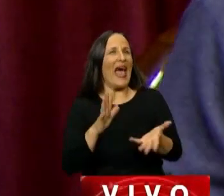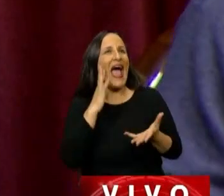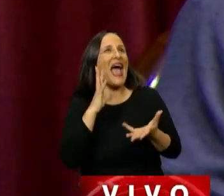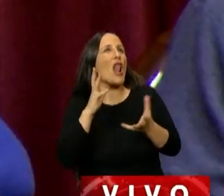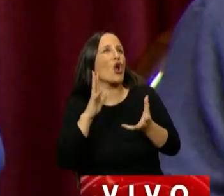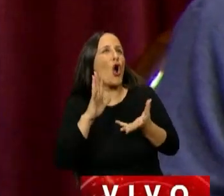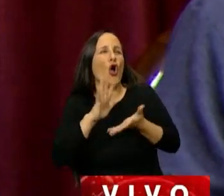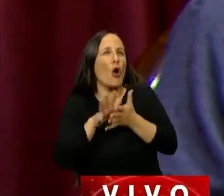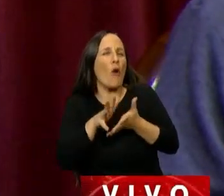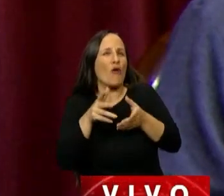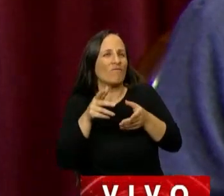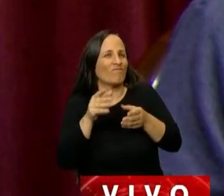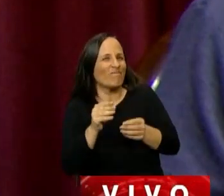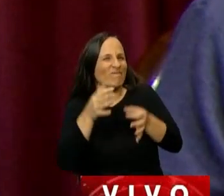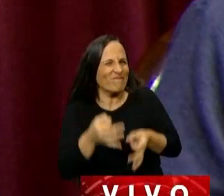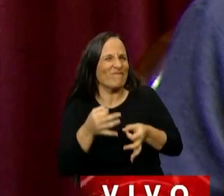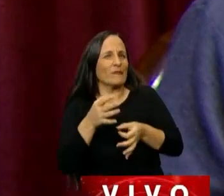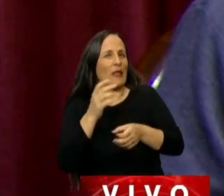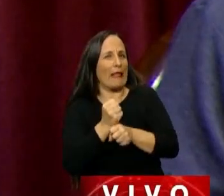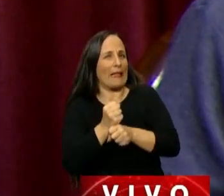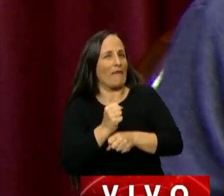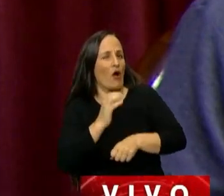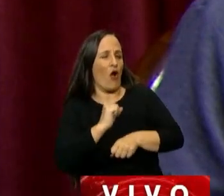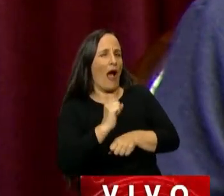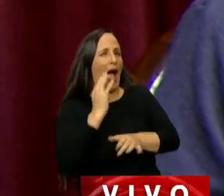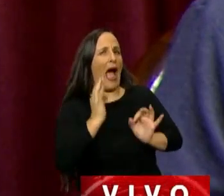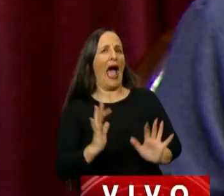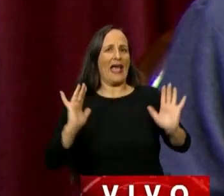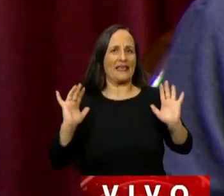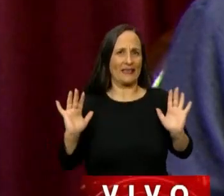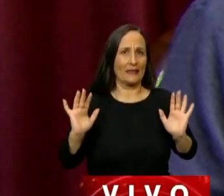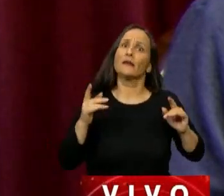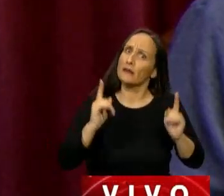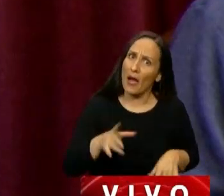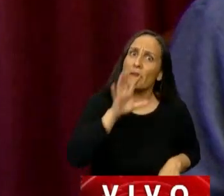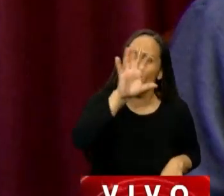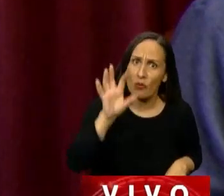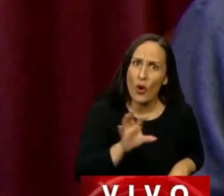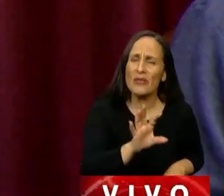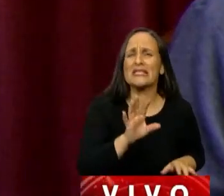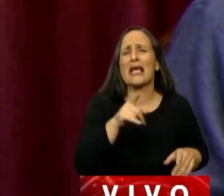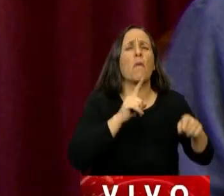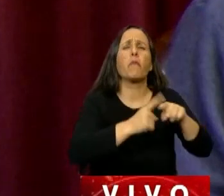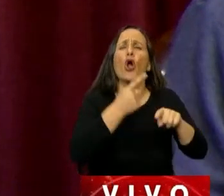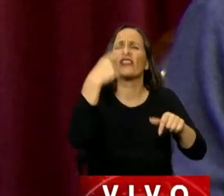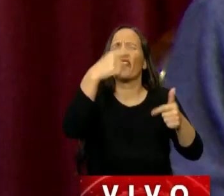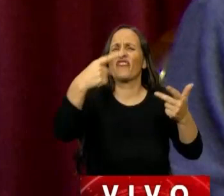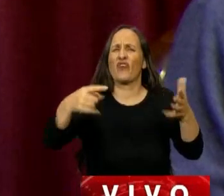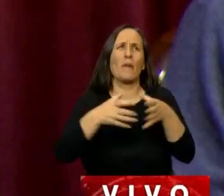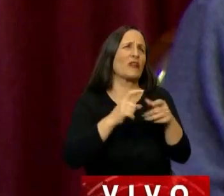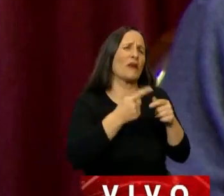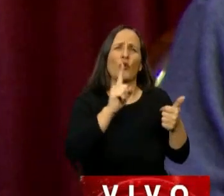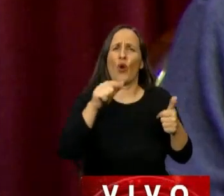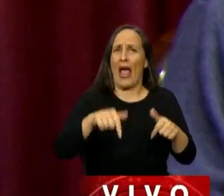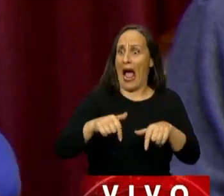laboral. También lo hacen en las provincias. ¿no?, de distintos colores políticos. ¿No?